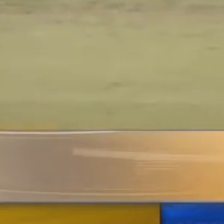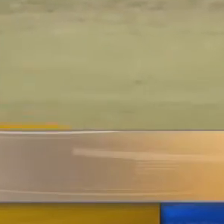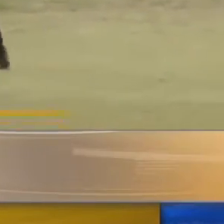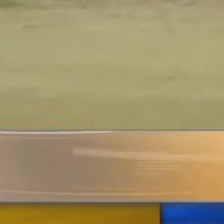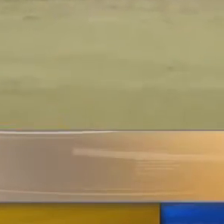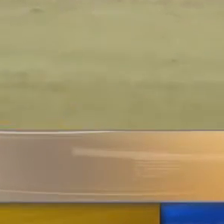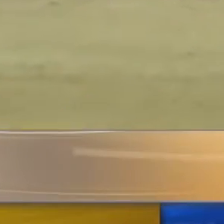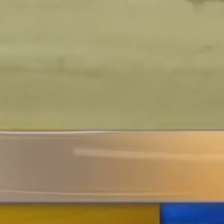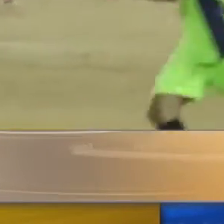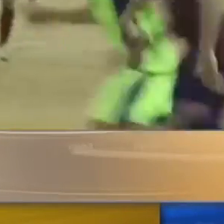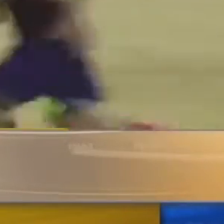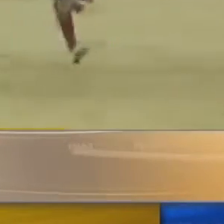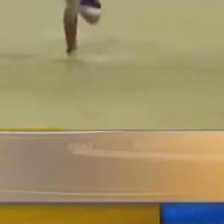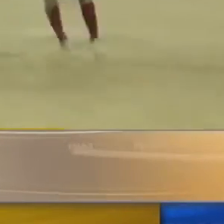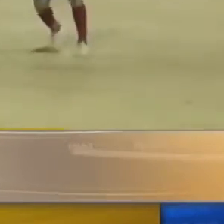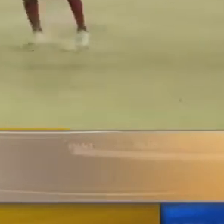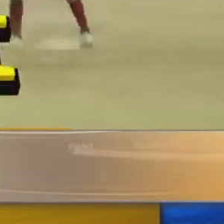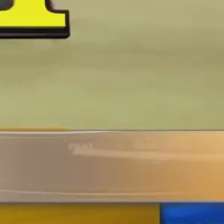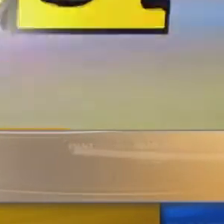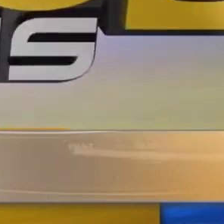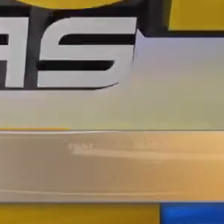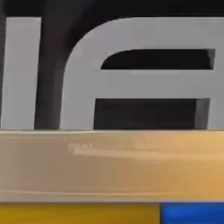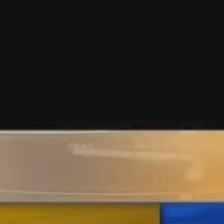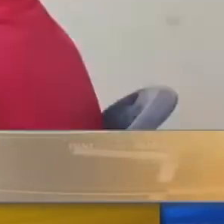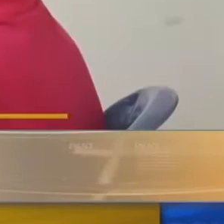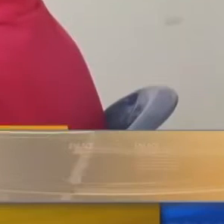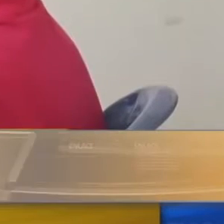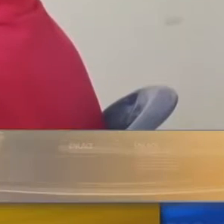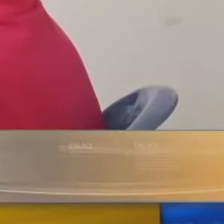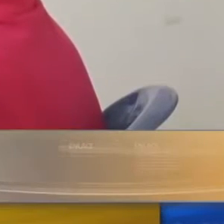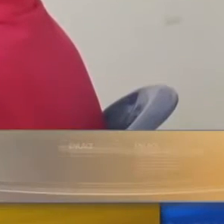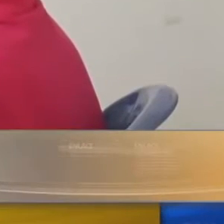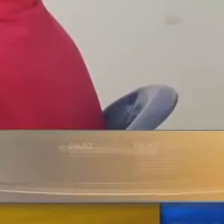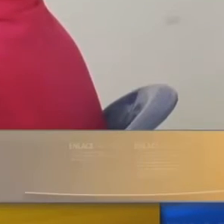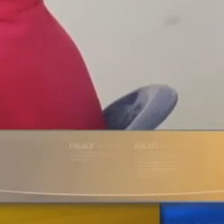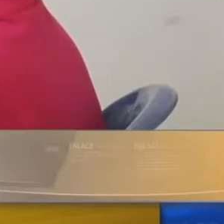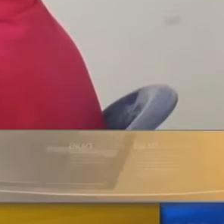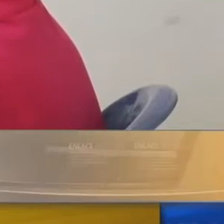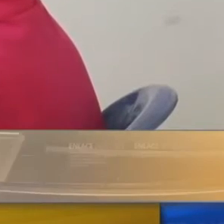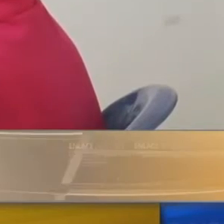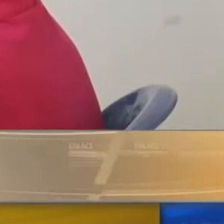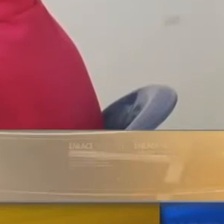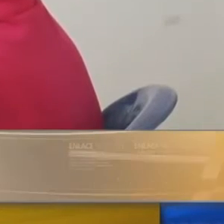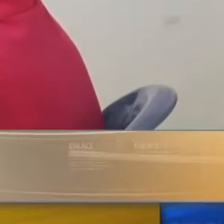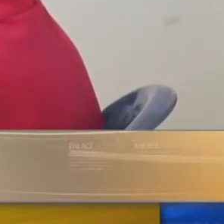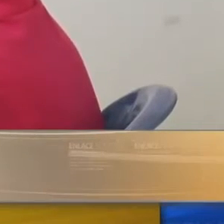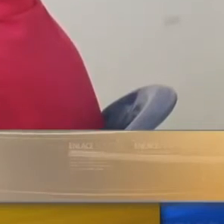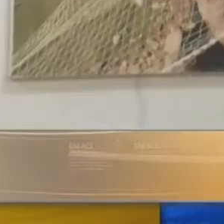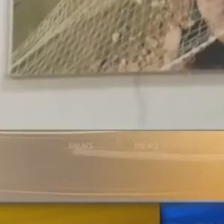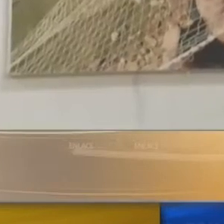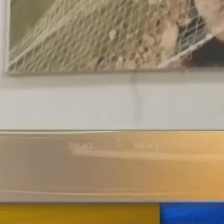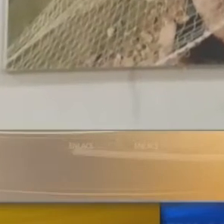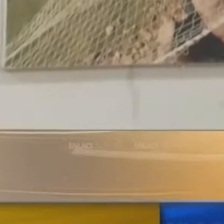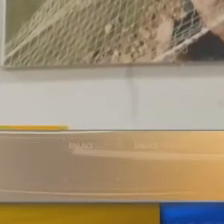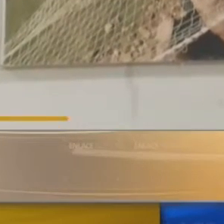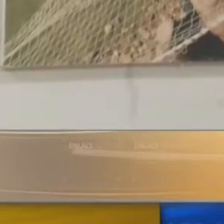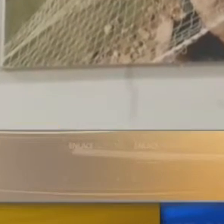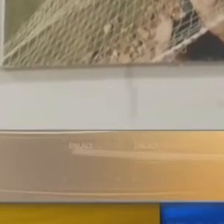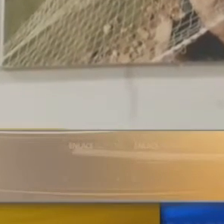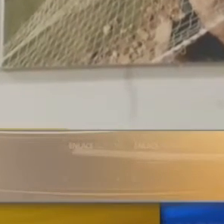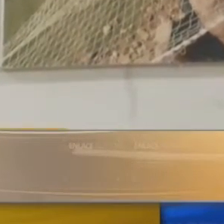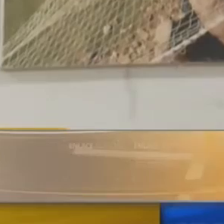quinta fecha la abren Real Torcoroma y Cacharrería La Pinta. Y en La Mira, mañana sesionará el segundo Consejo Consultivo de